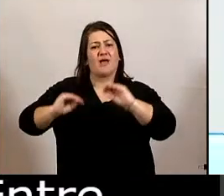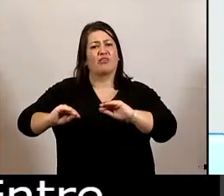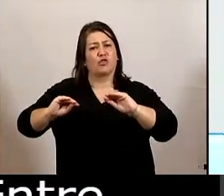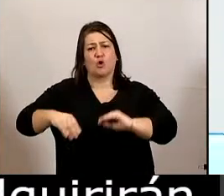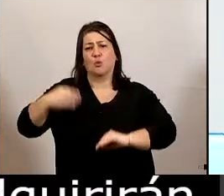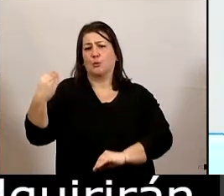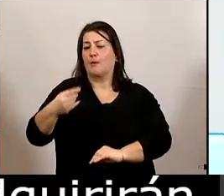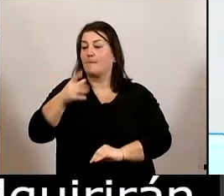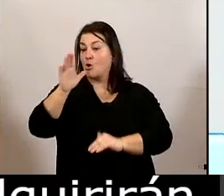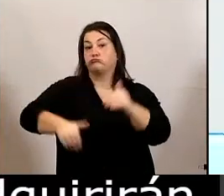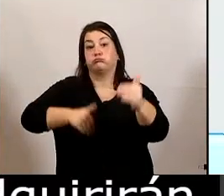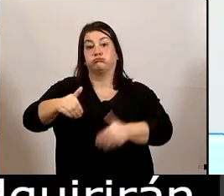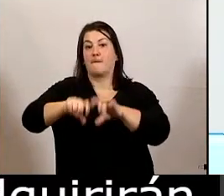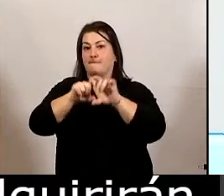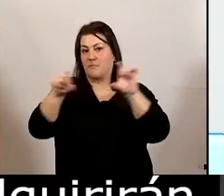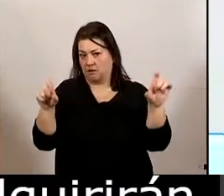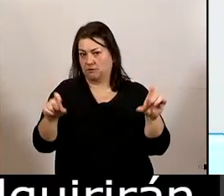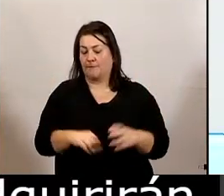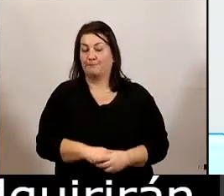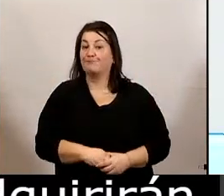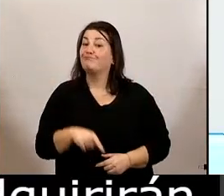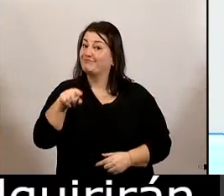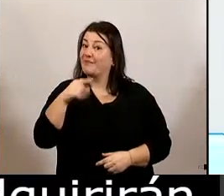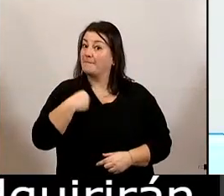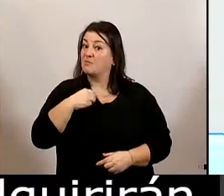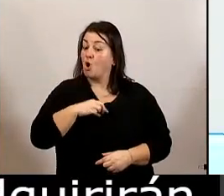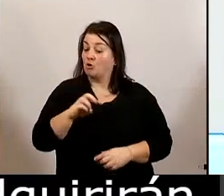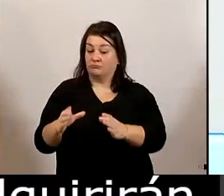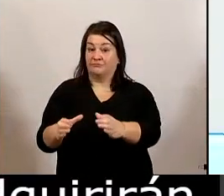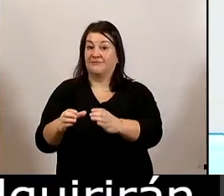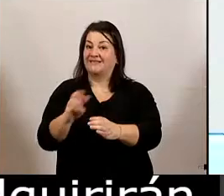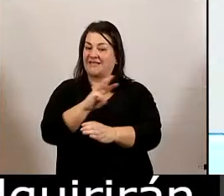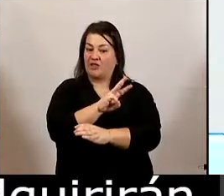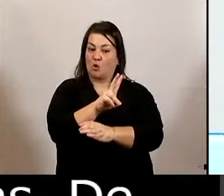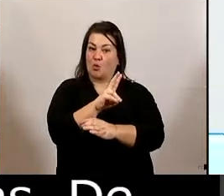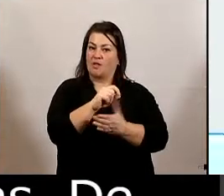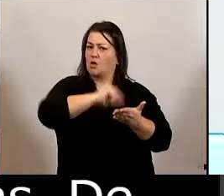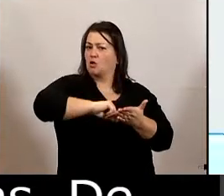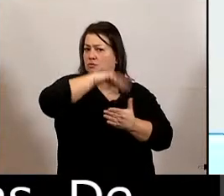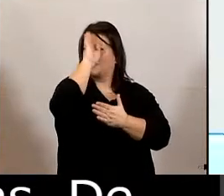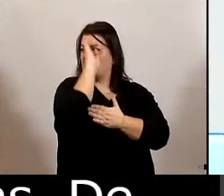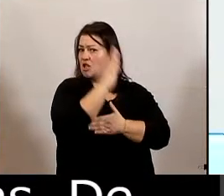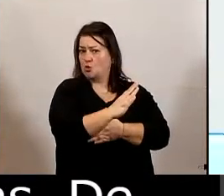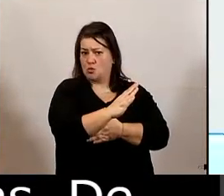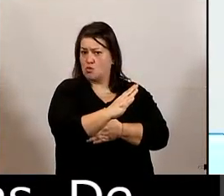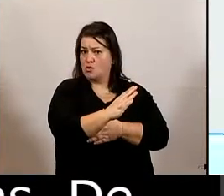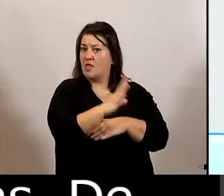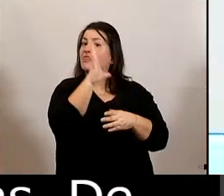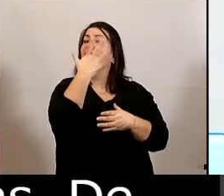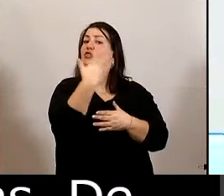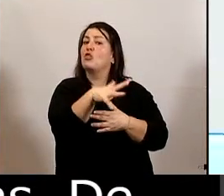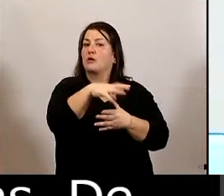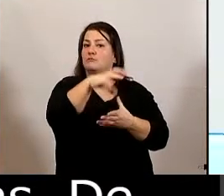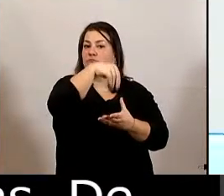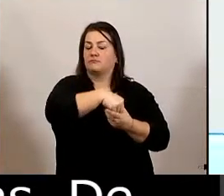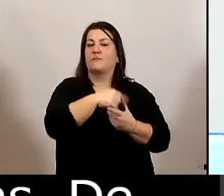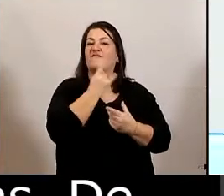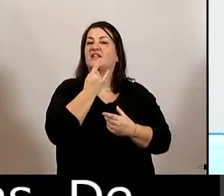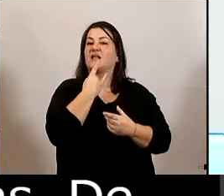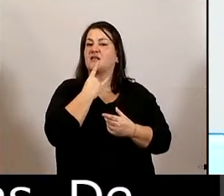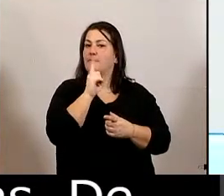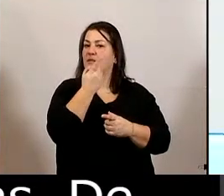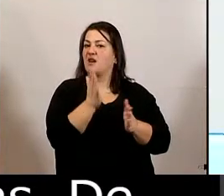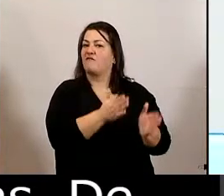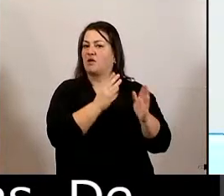altamente demandada por las empresas. De ellos, 320 serán contratados directamente en la nueva planta de baterías en su primera